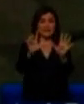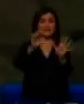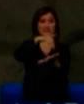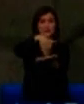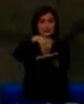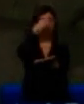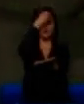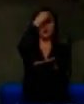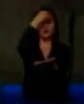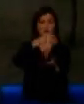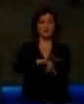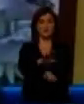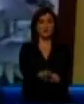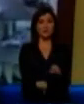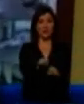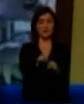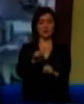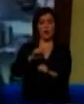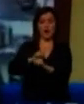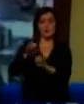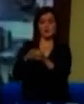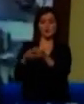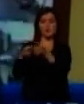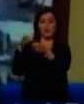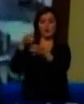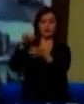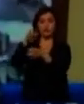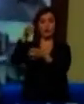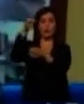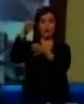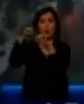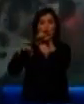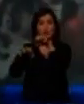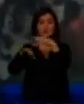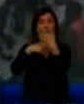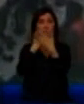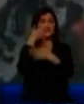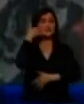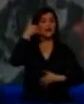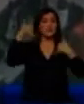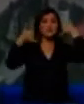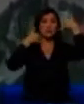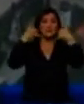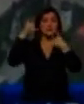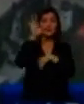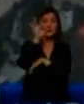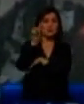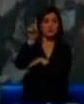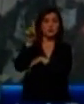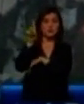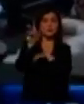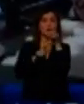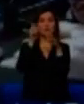fueron afectados en su mampostería. Hasta el ECU 911 llegaron llamadas de emergencia que informaban de personas